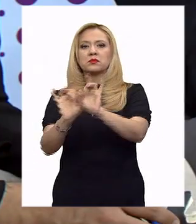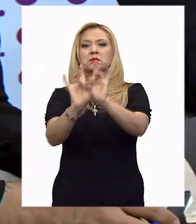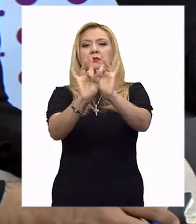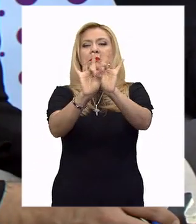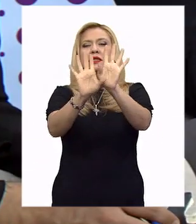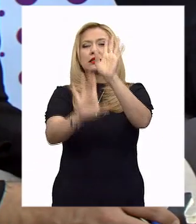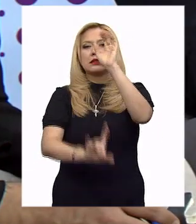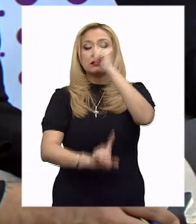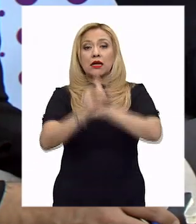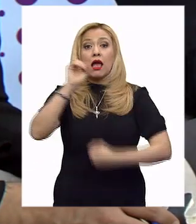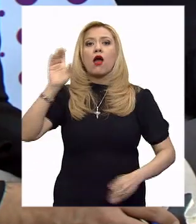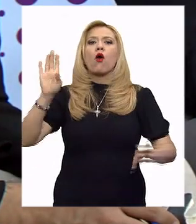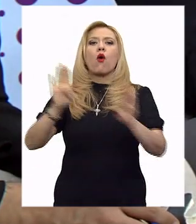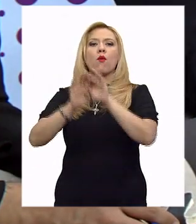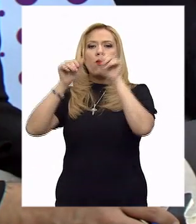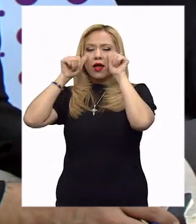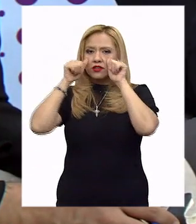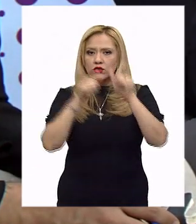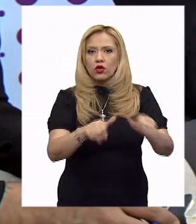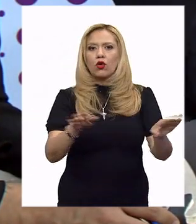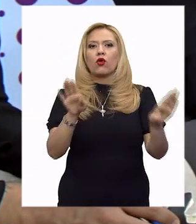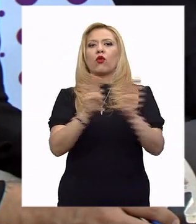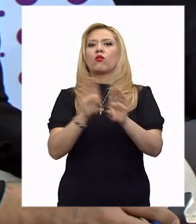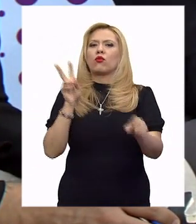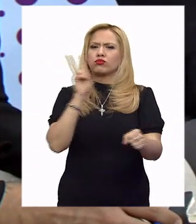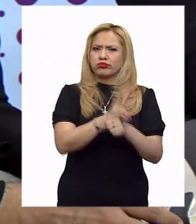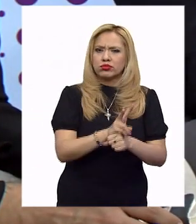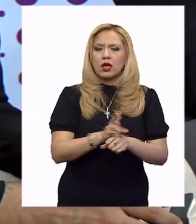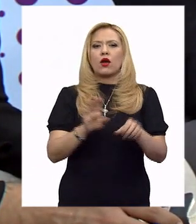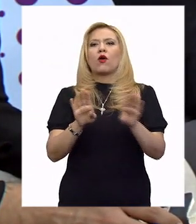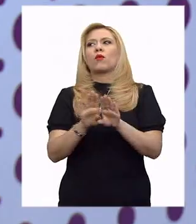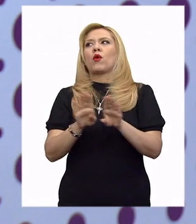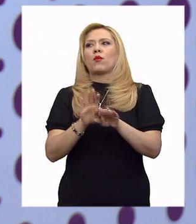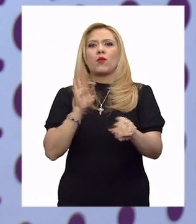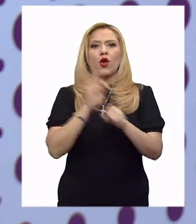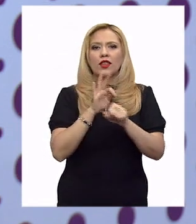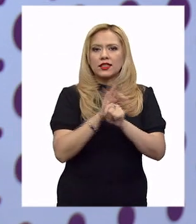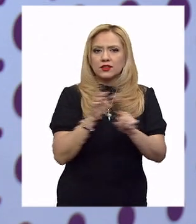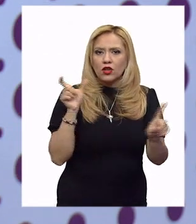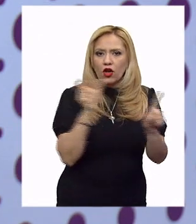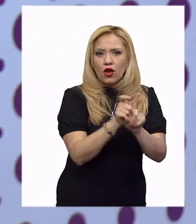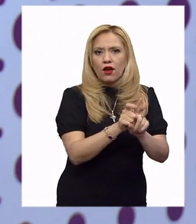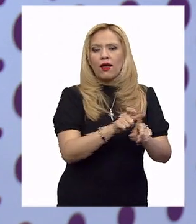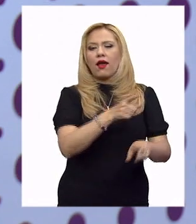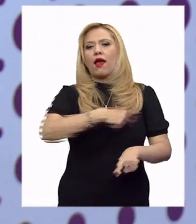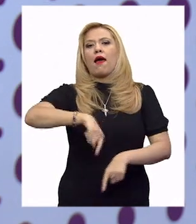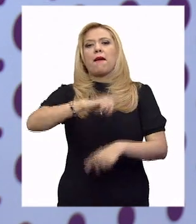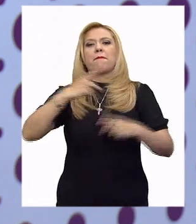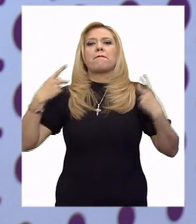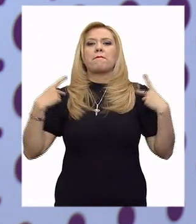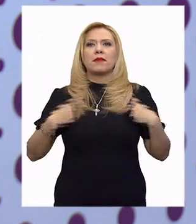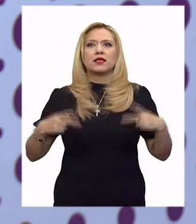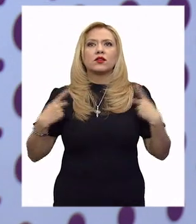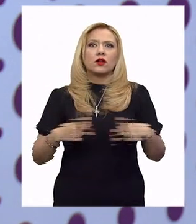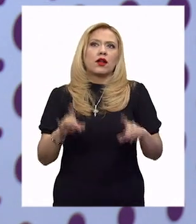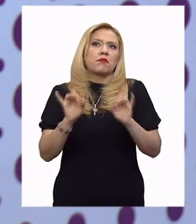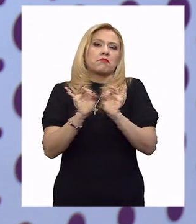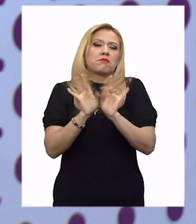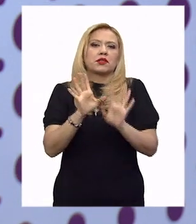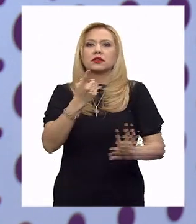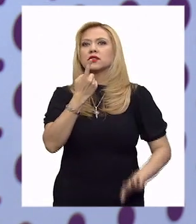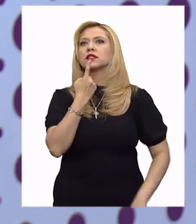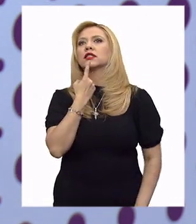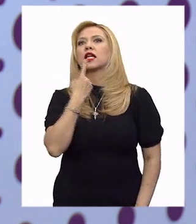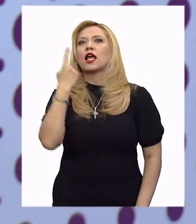situaciones, además de darle seguimiento y otorgar ciertos mecanismos de protección a gente que es denunciante en este caso,